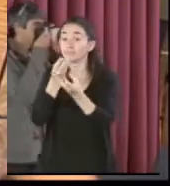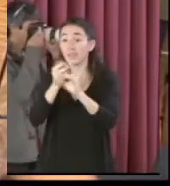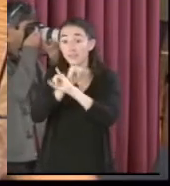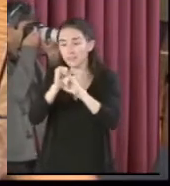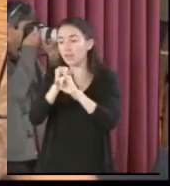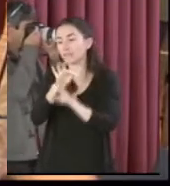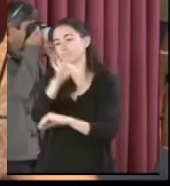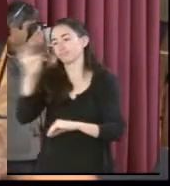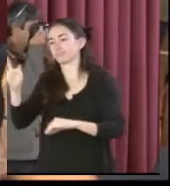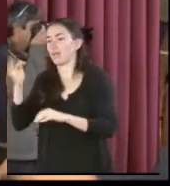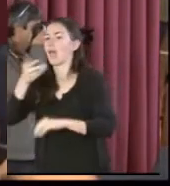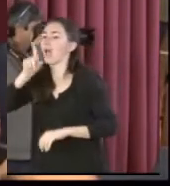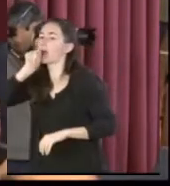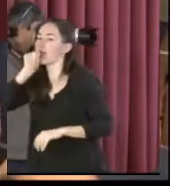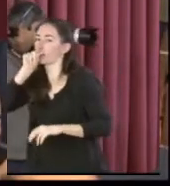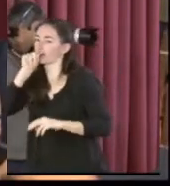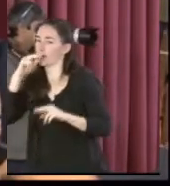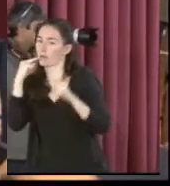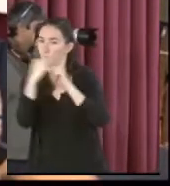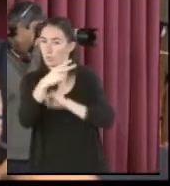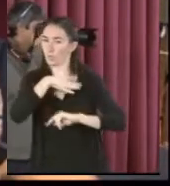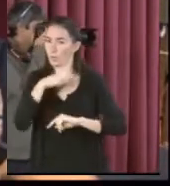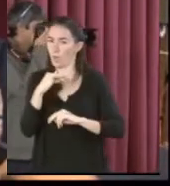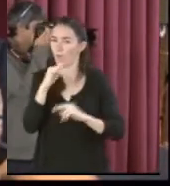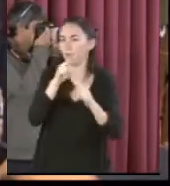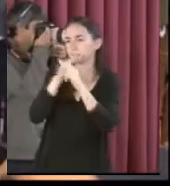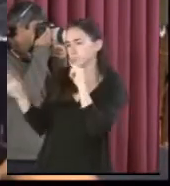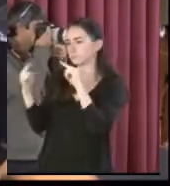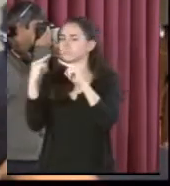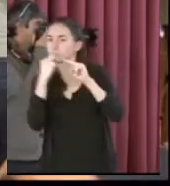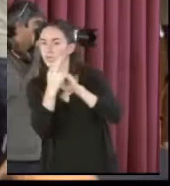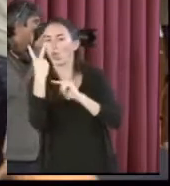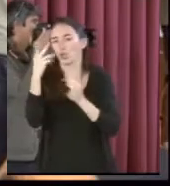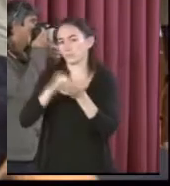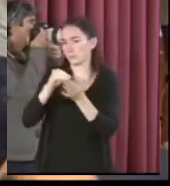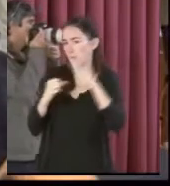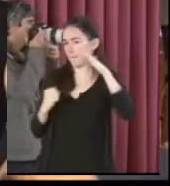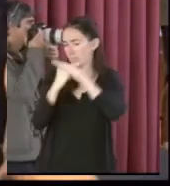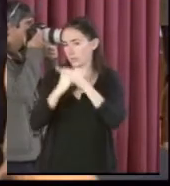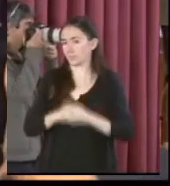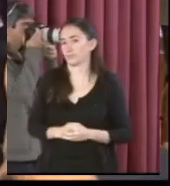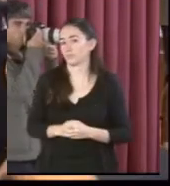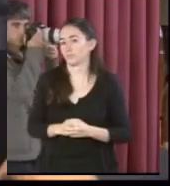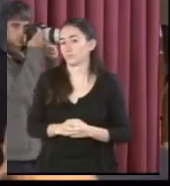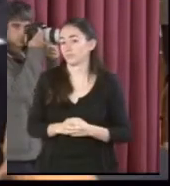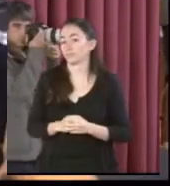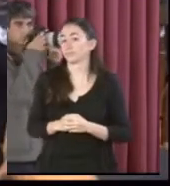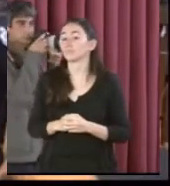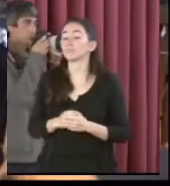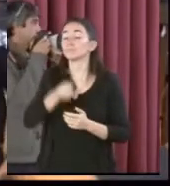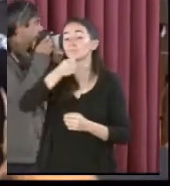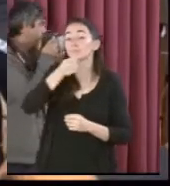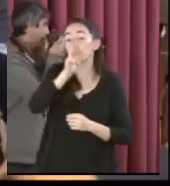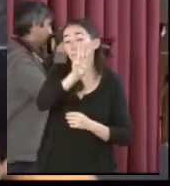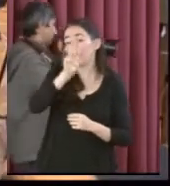posibilidad de utilizar dos turnos de réplica y dúplica por parte de cada uno de los portavoces. Tras la intervención del portavoz del Grupo Municipal del